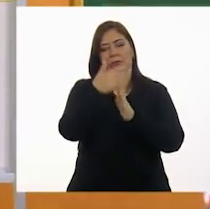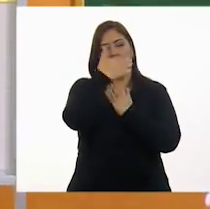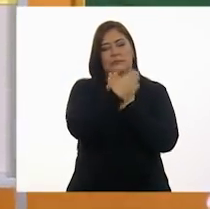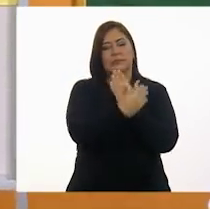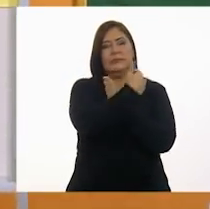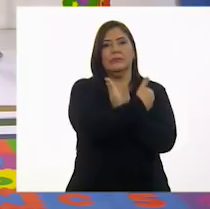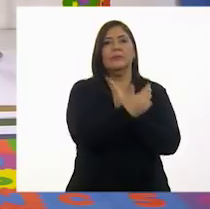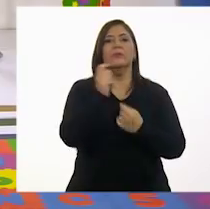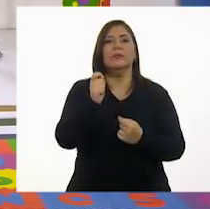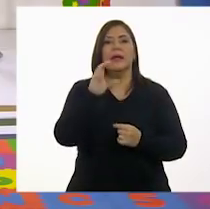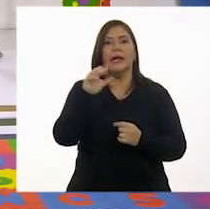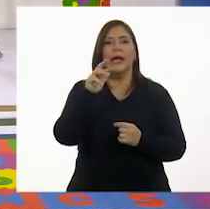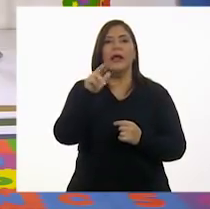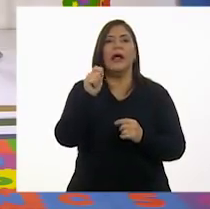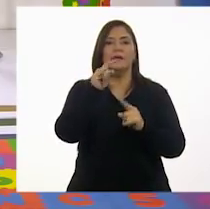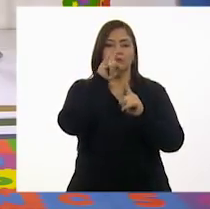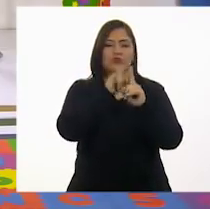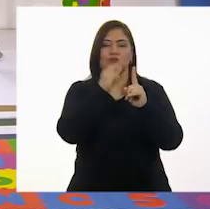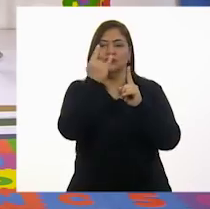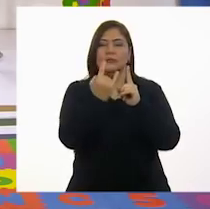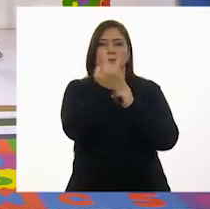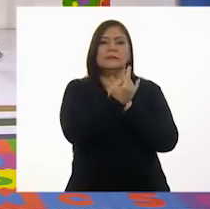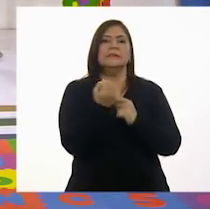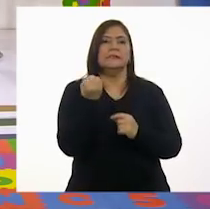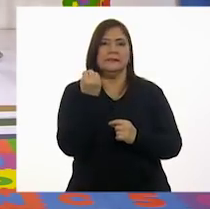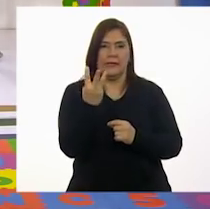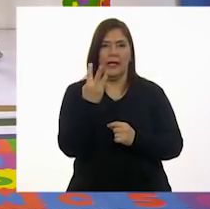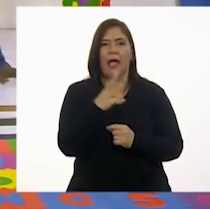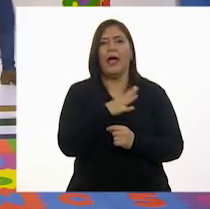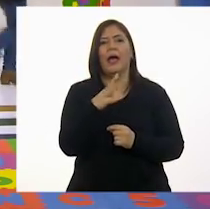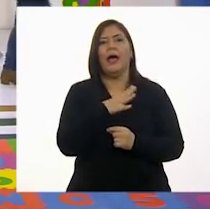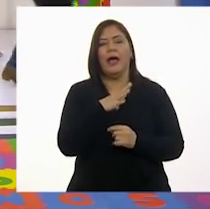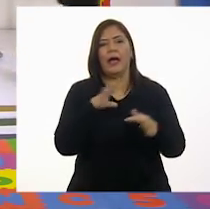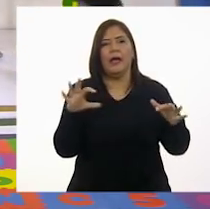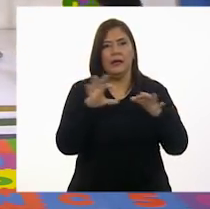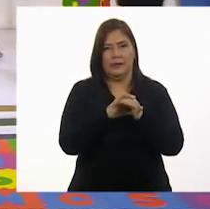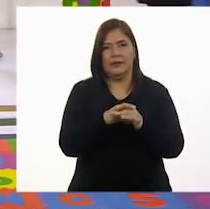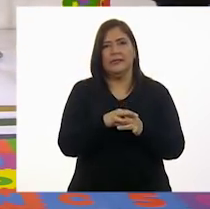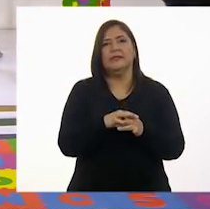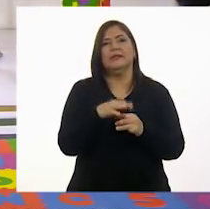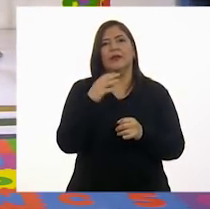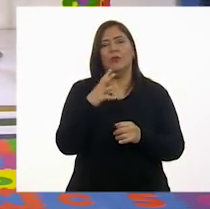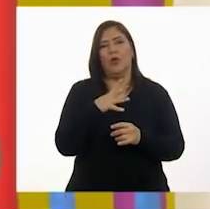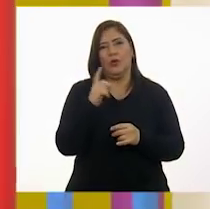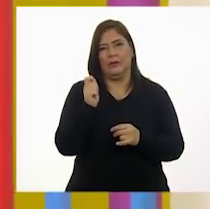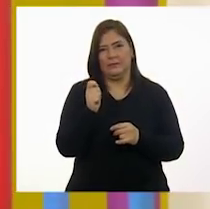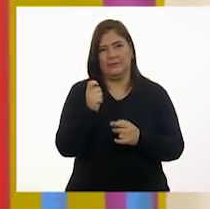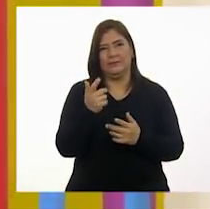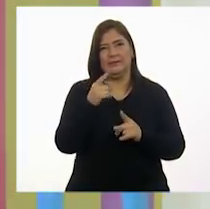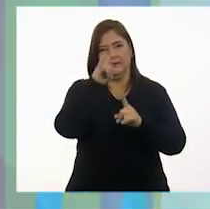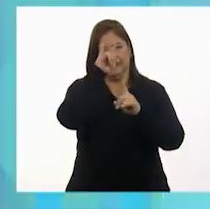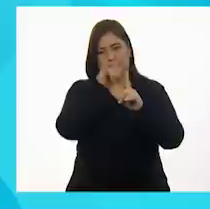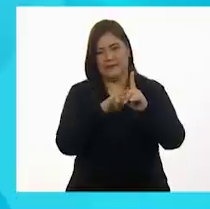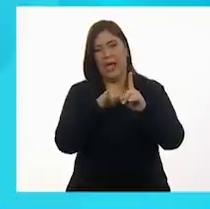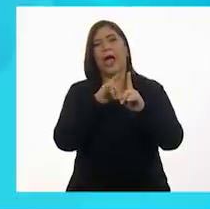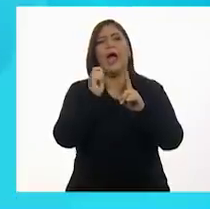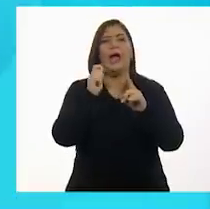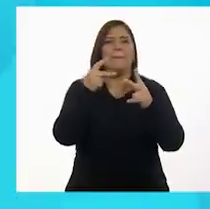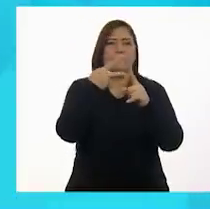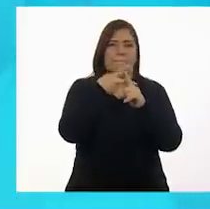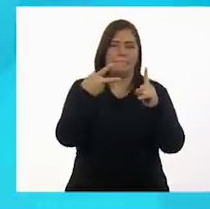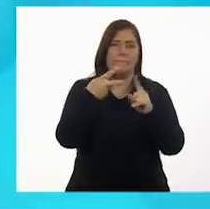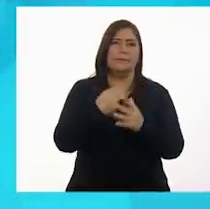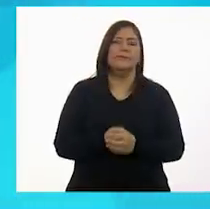Tiene tres caras. Tres caras en ahí forma están. De rectángulos. Muy bien, Pilar. Ya